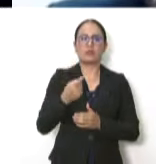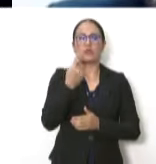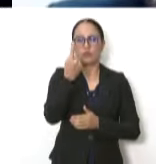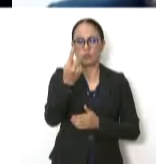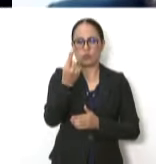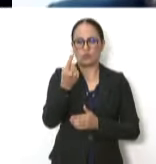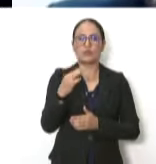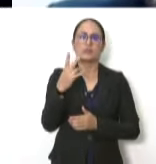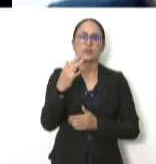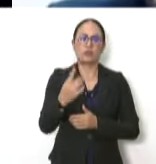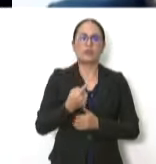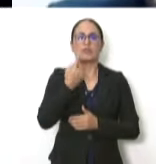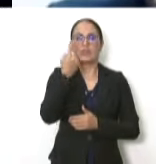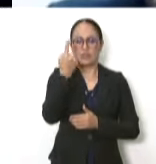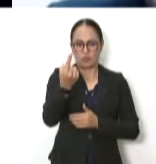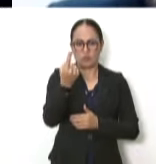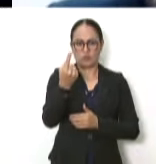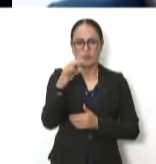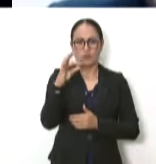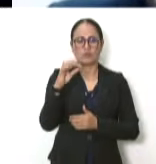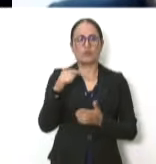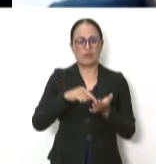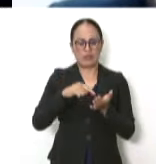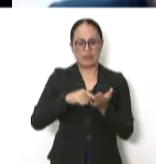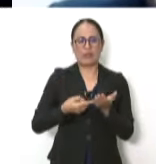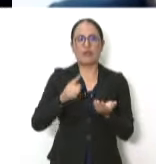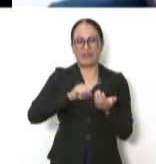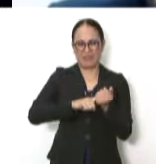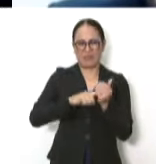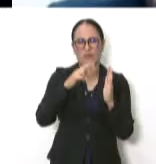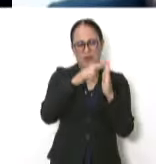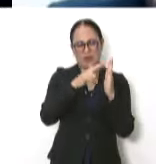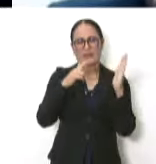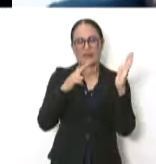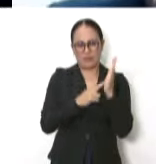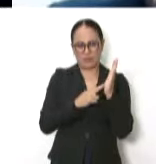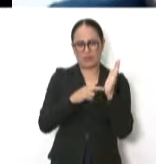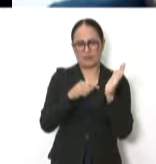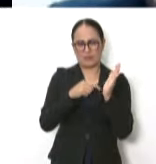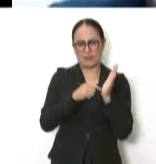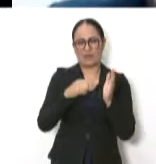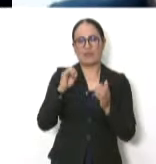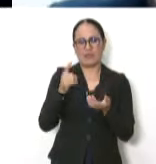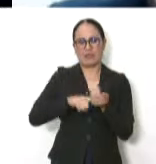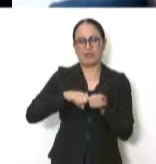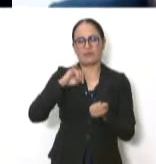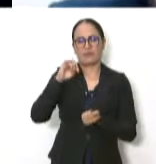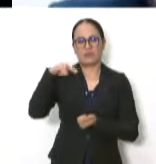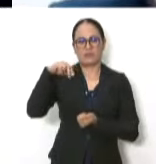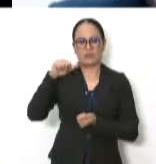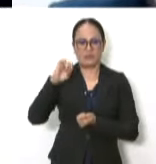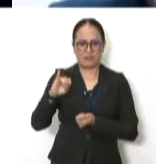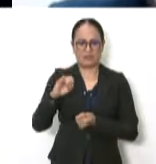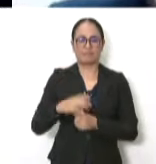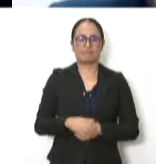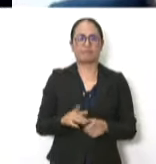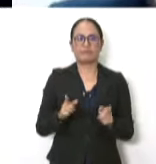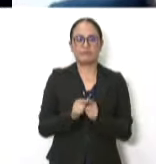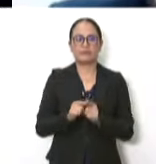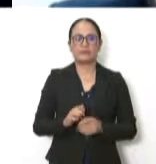21.2 y 51 de los lineamientos que regulan las sesiones del Pleno de este Instituto. Es cuanto,